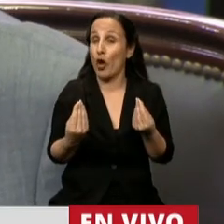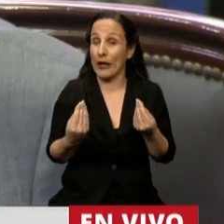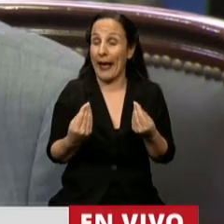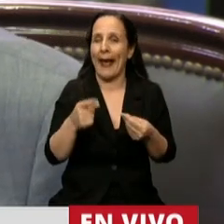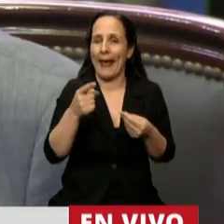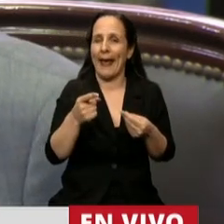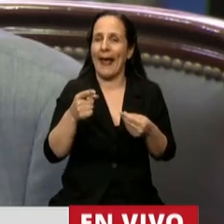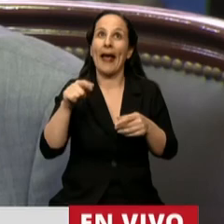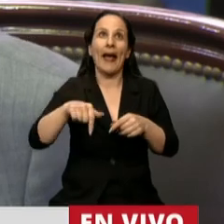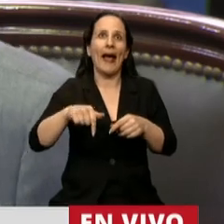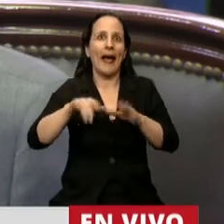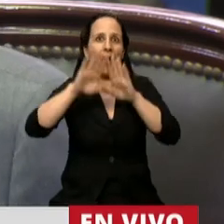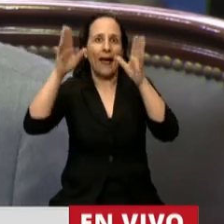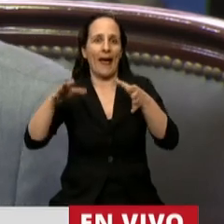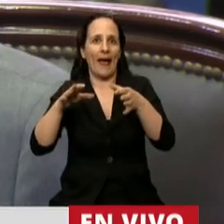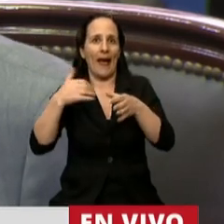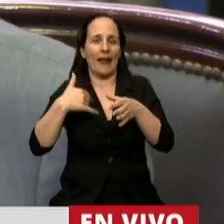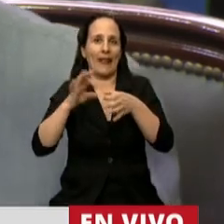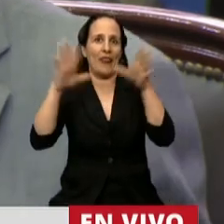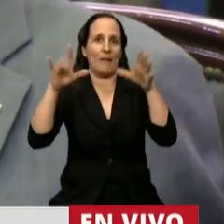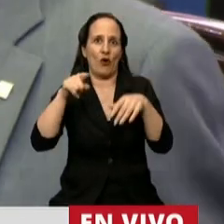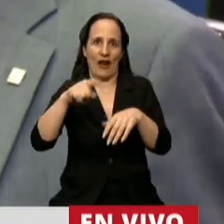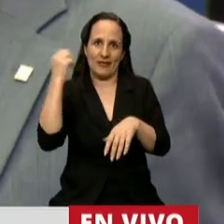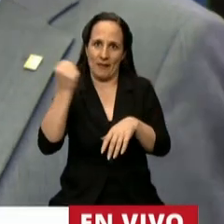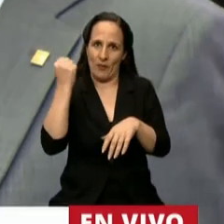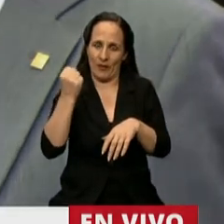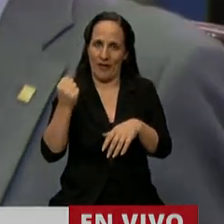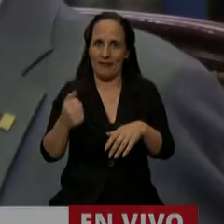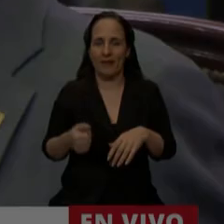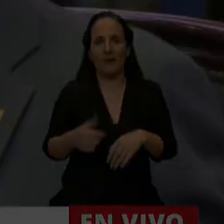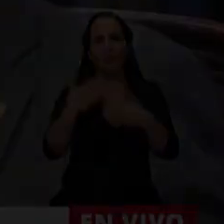de la institución democrática en la Argentina. Muchas gracias, señor presidente. Gracias, diputado.